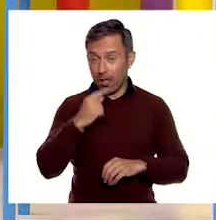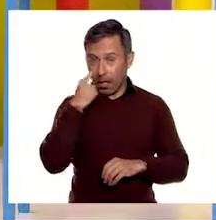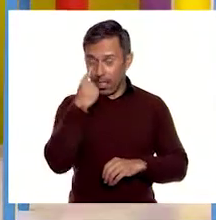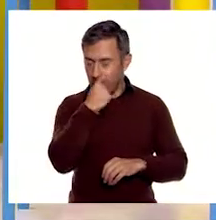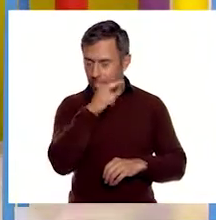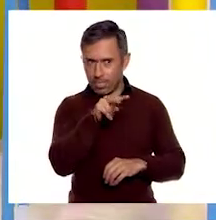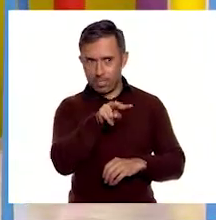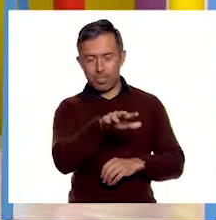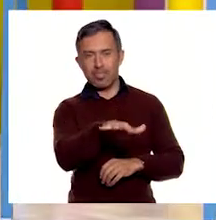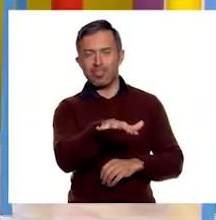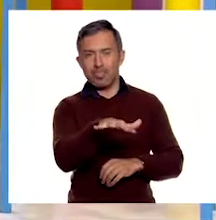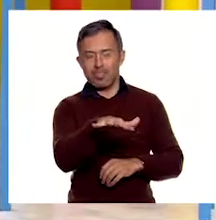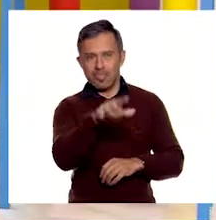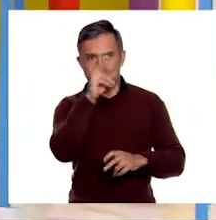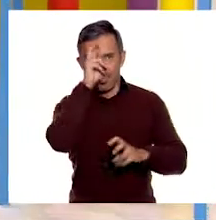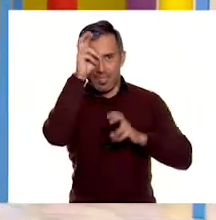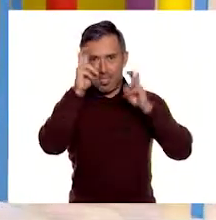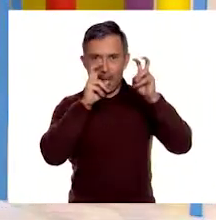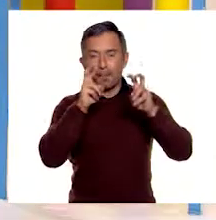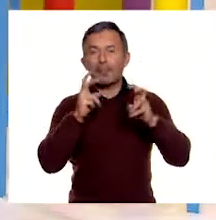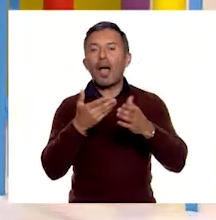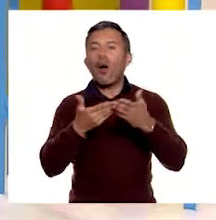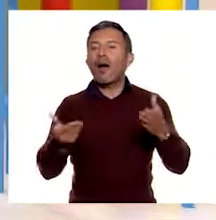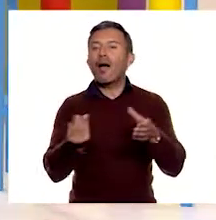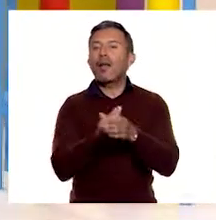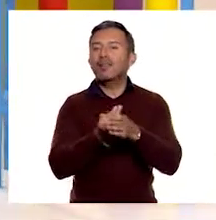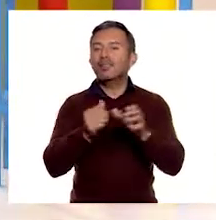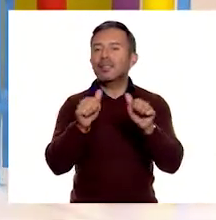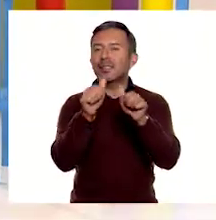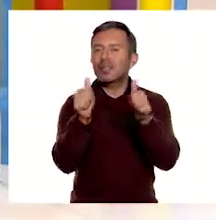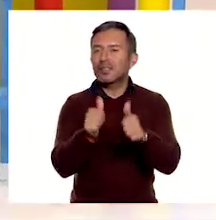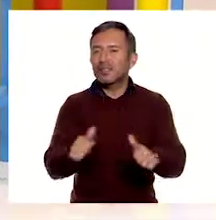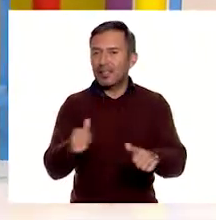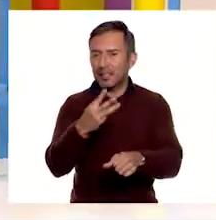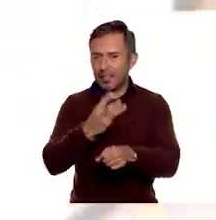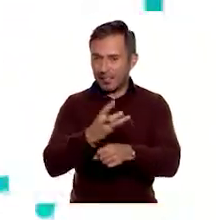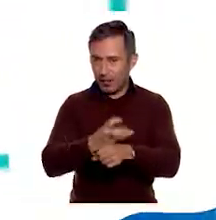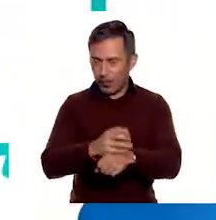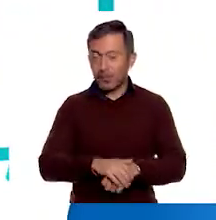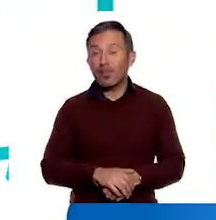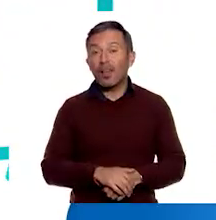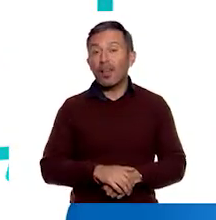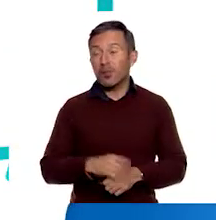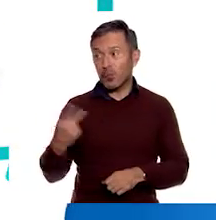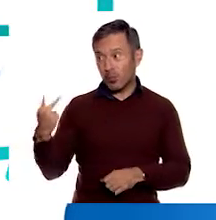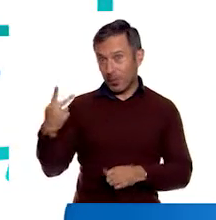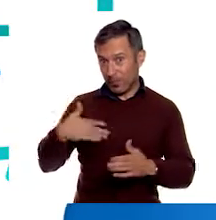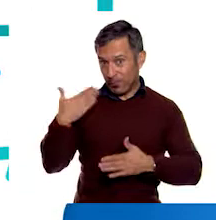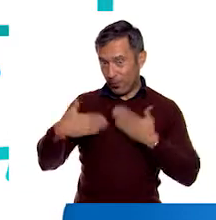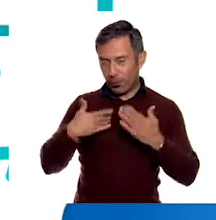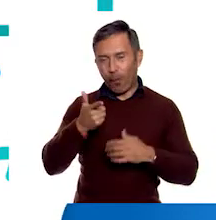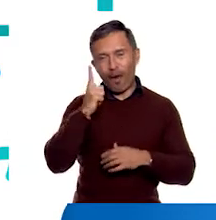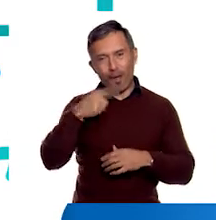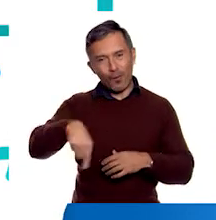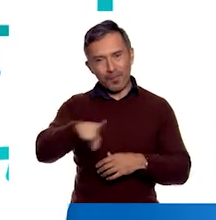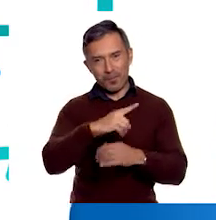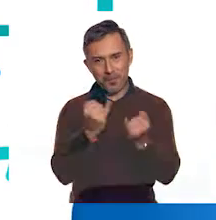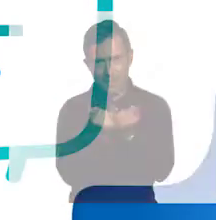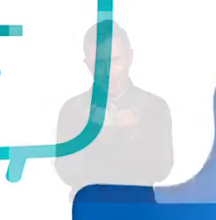en la asignatura de artes para tercer grado. Espero que lo hayan disfrutado tanto como nosotros.